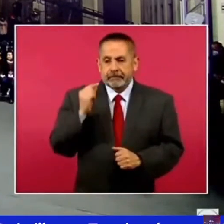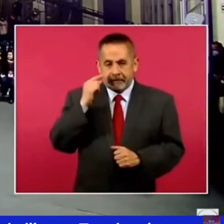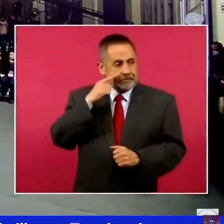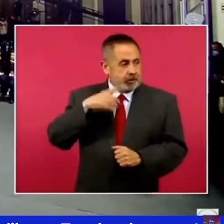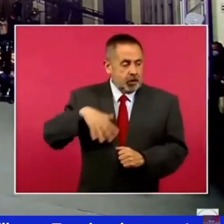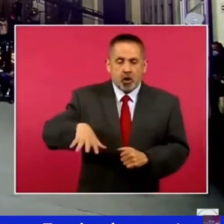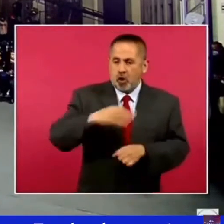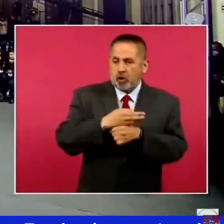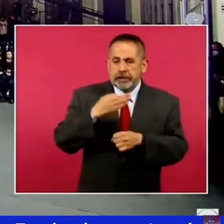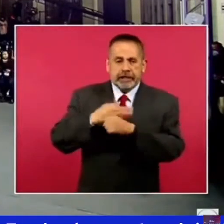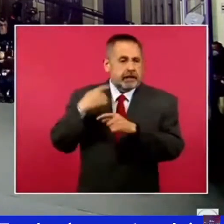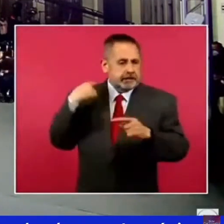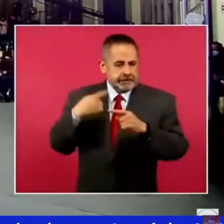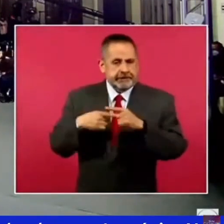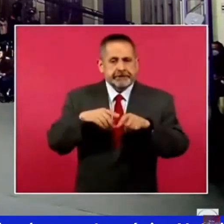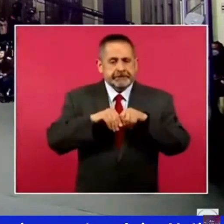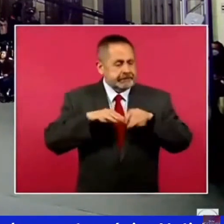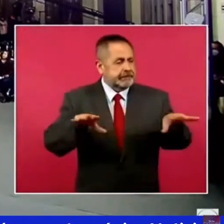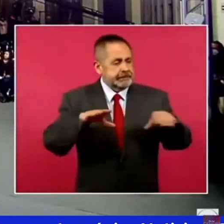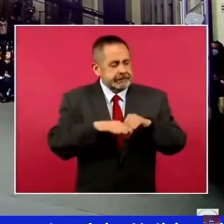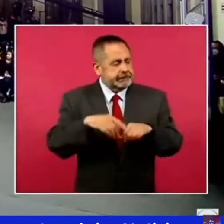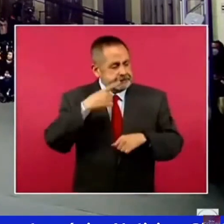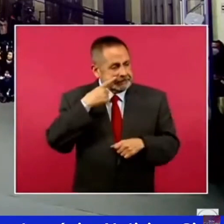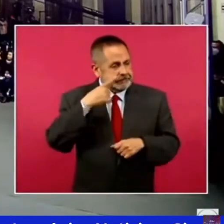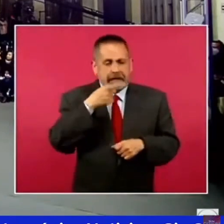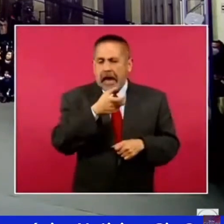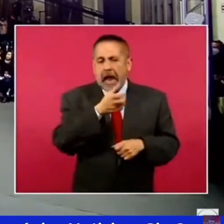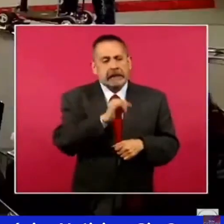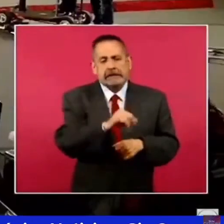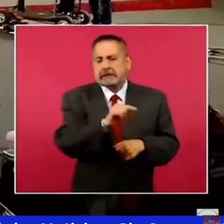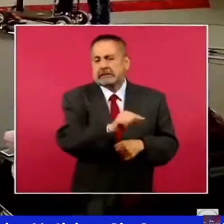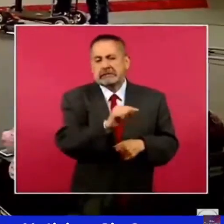tiempos caracterizando a proceso.